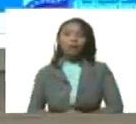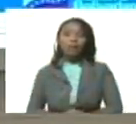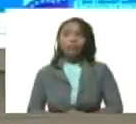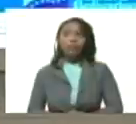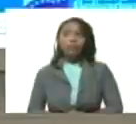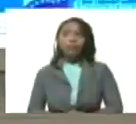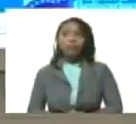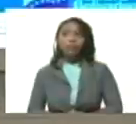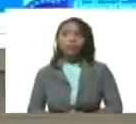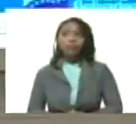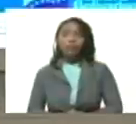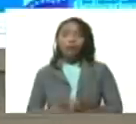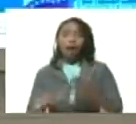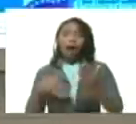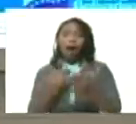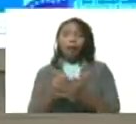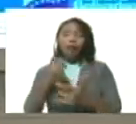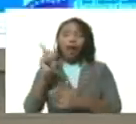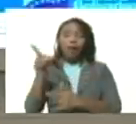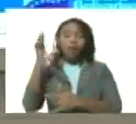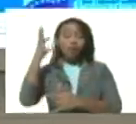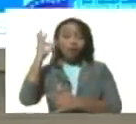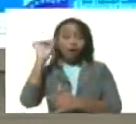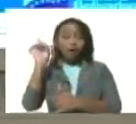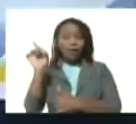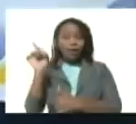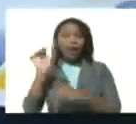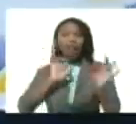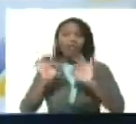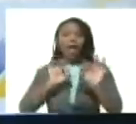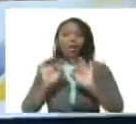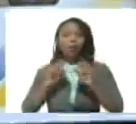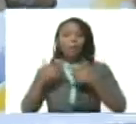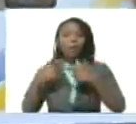Hasta Angelina Jolie fue a parar también.